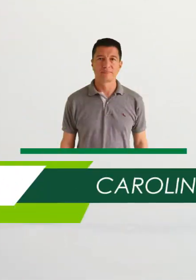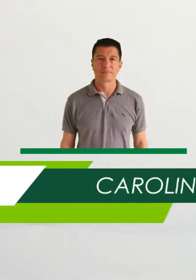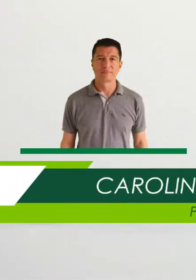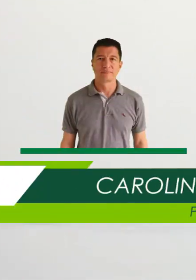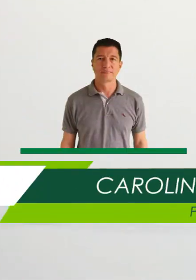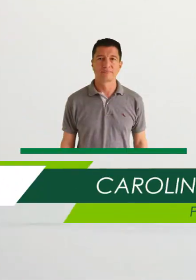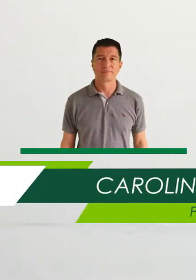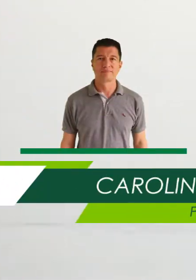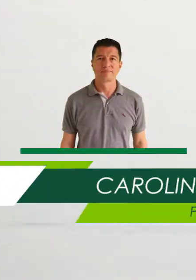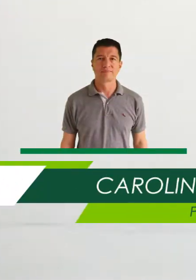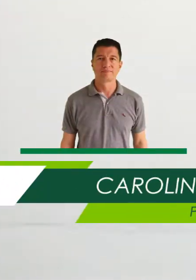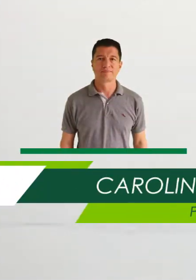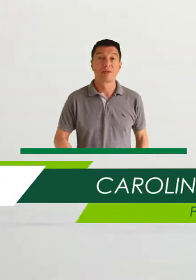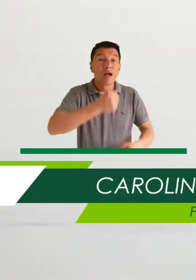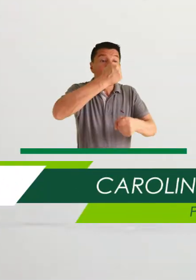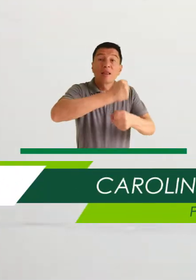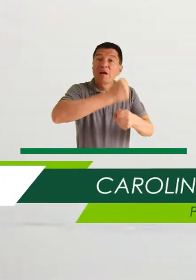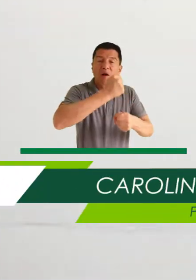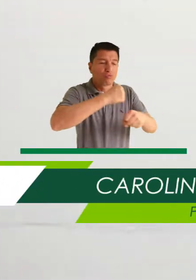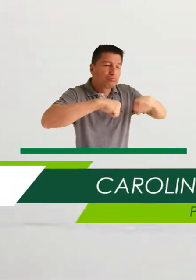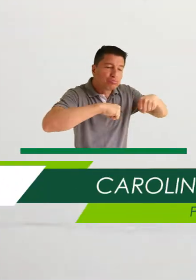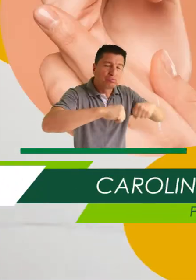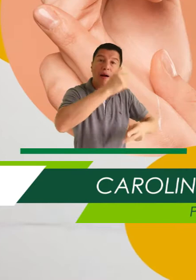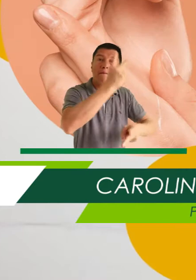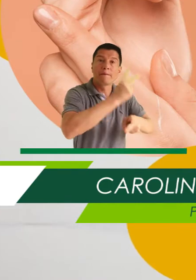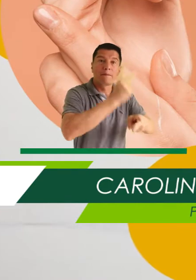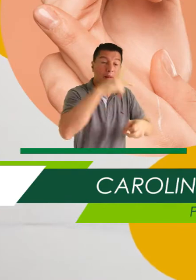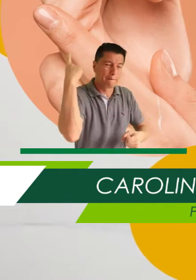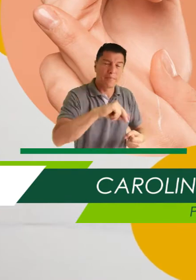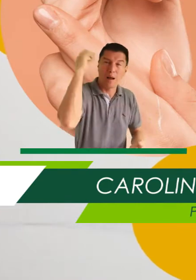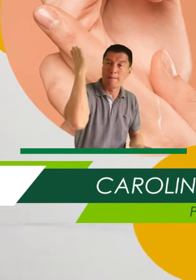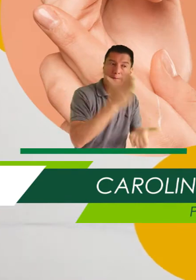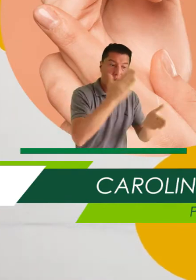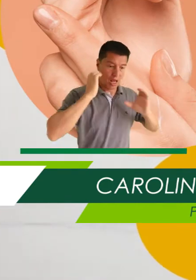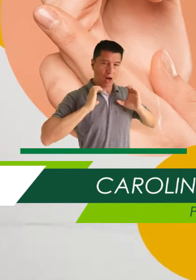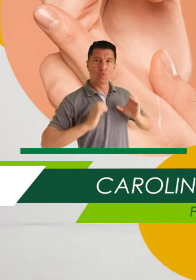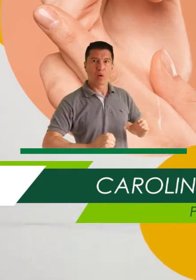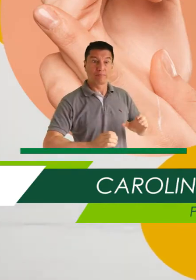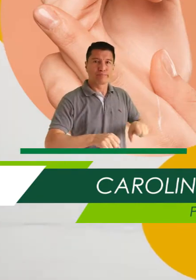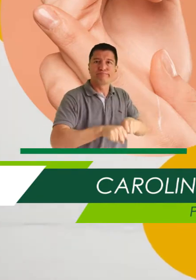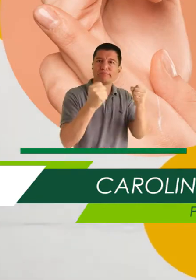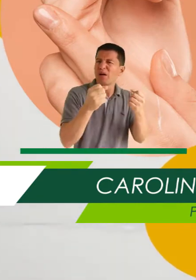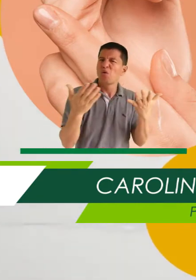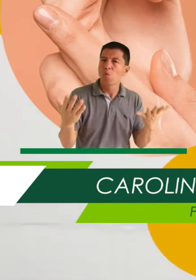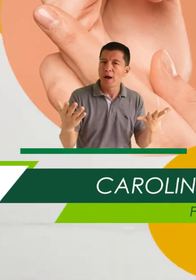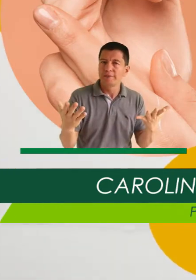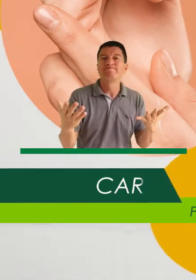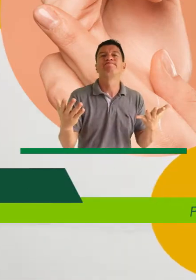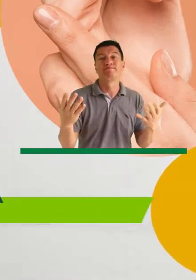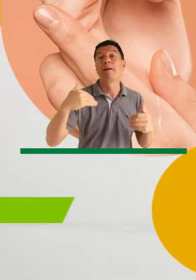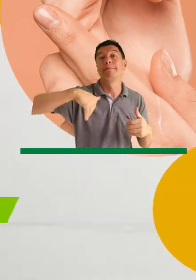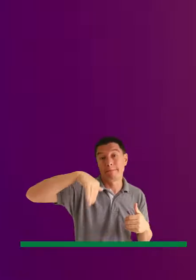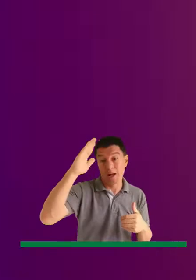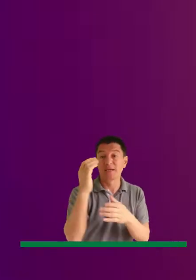Una de las partes del cuerpo que más se lesiona en el trabajo son las manos y muñecas. Nuestras